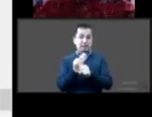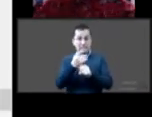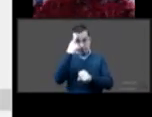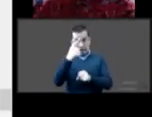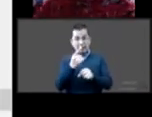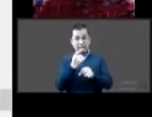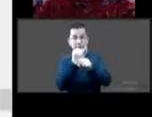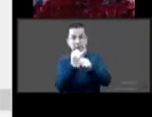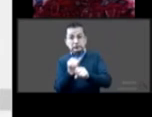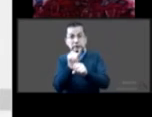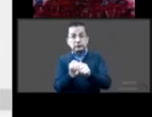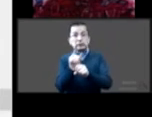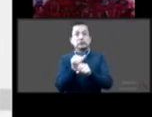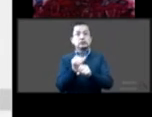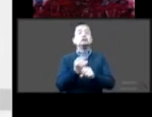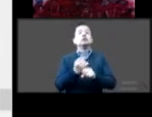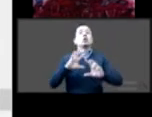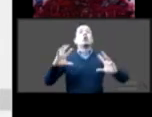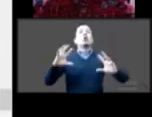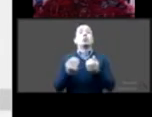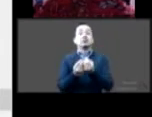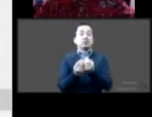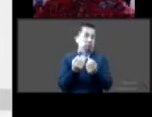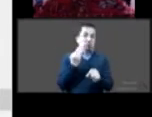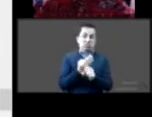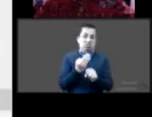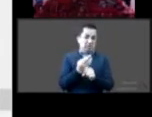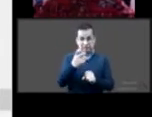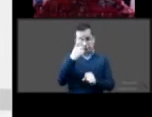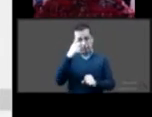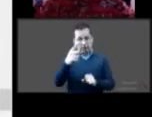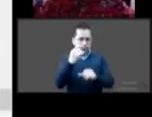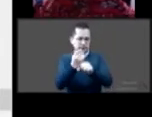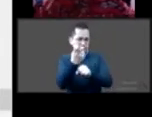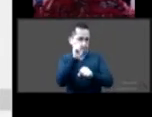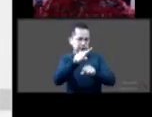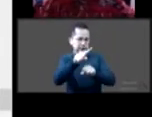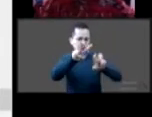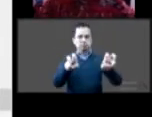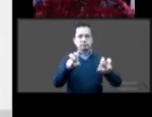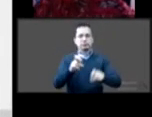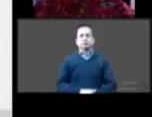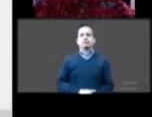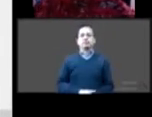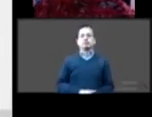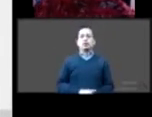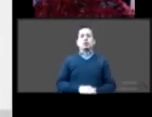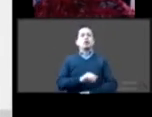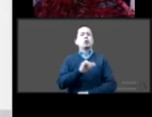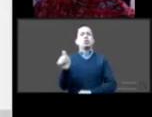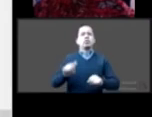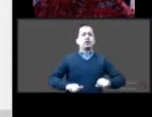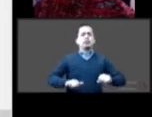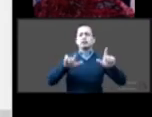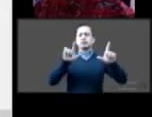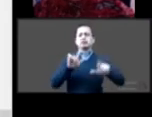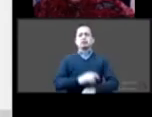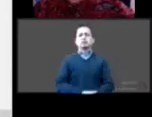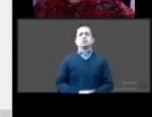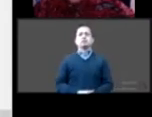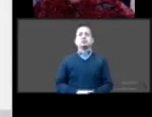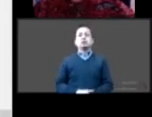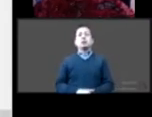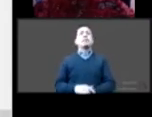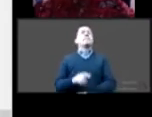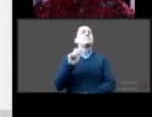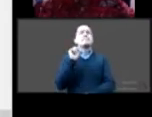trabajando, integrando en este tema. La siguiente, algunos datos de contra la intimidad sexual. Esto